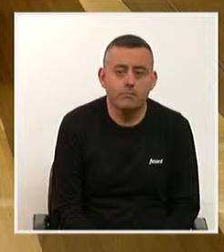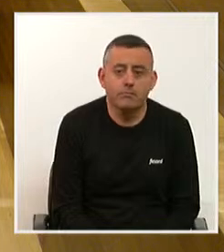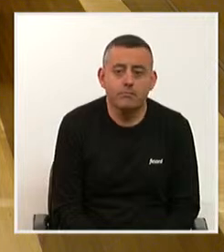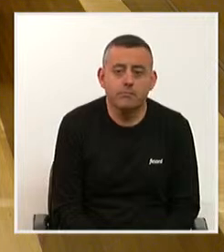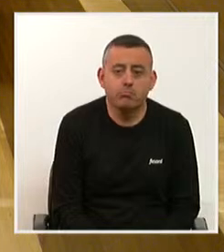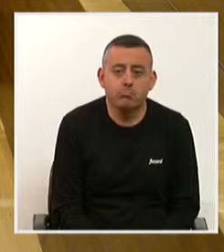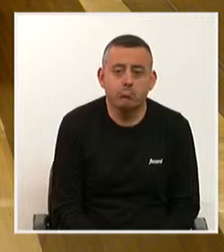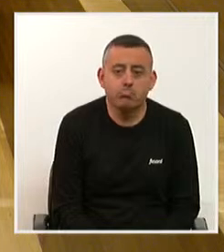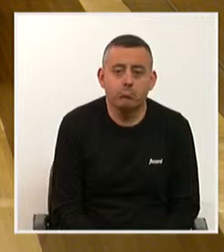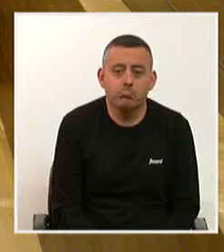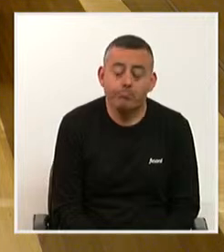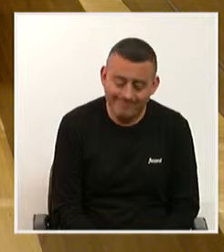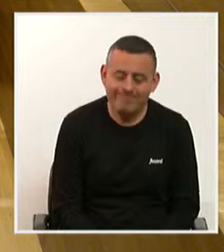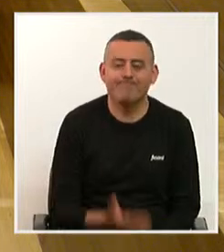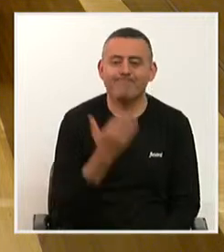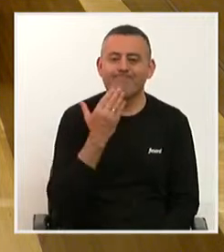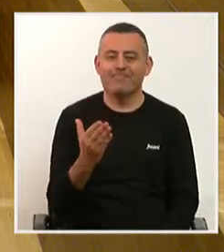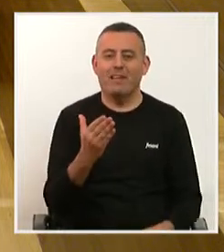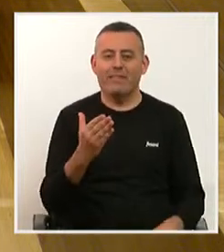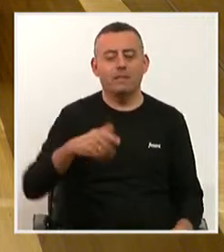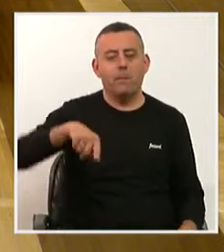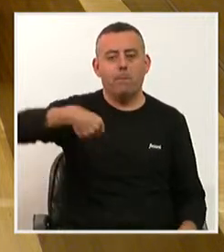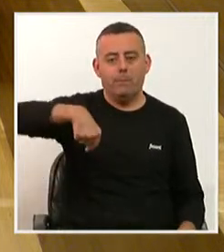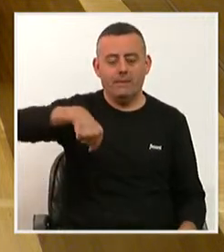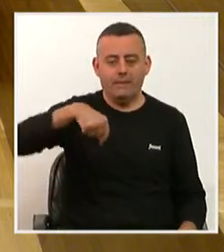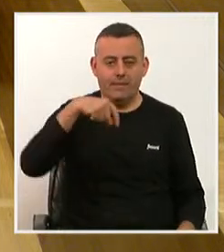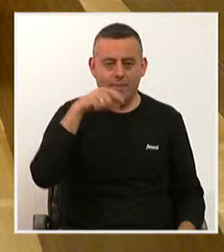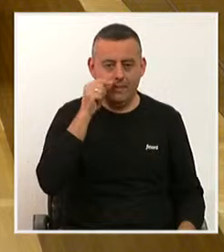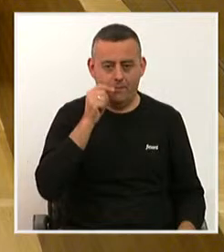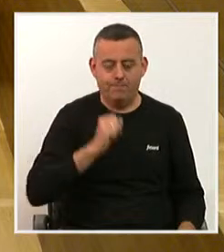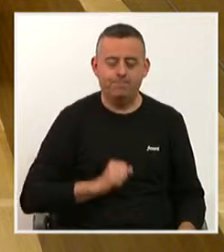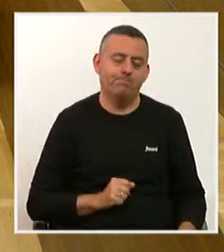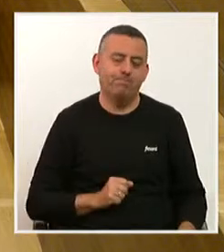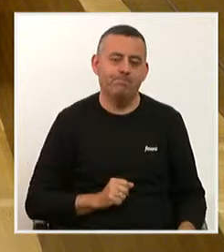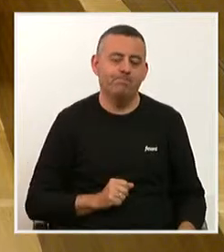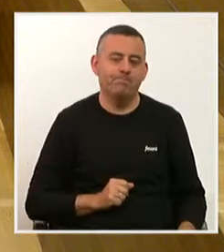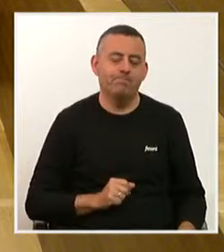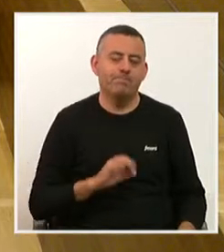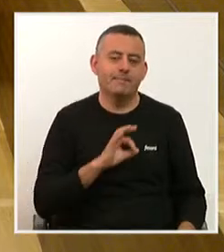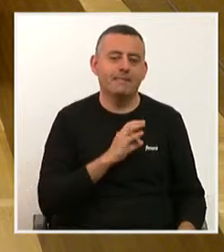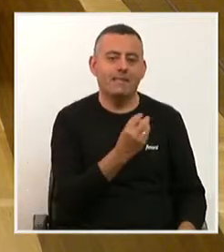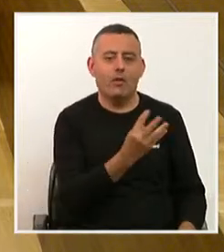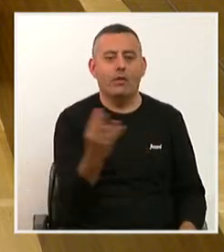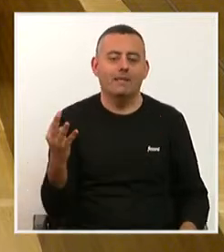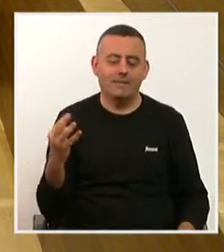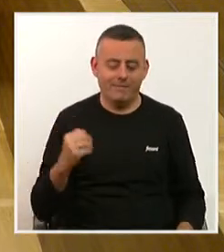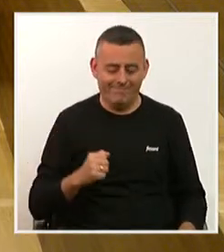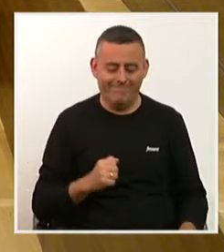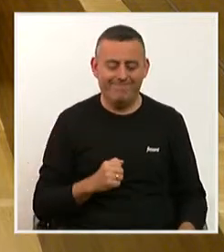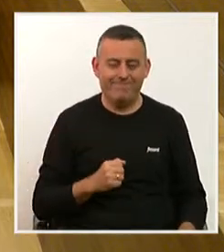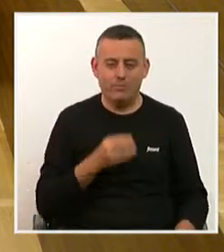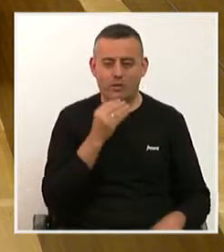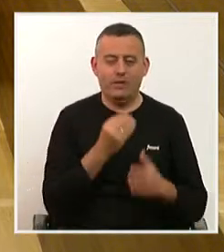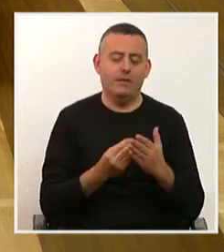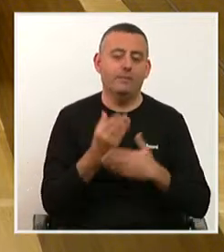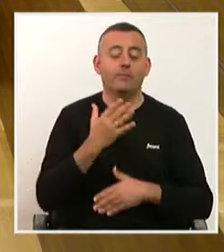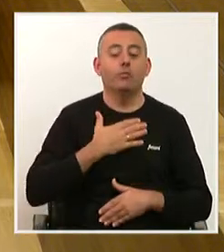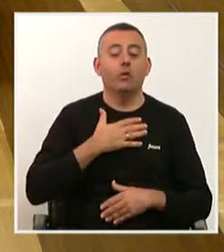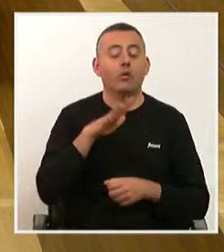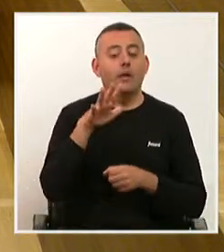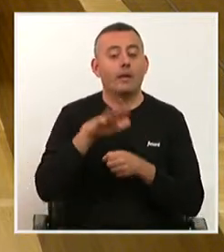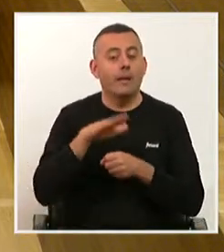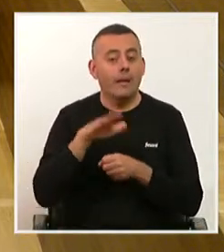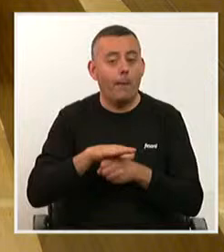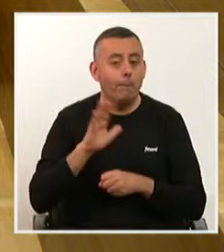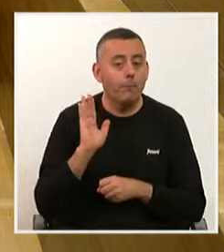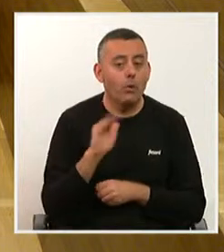Gracias Presidente señorías buenos días la situación de nuestro campo y de nuestra Huerta es insostenible